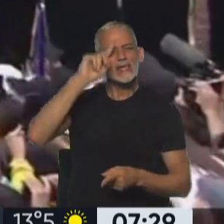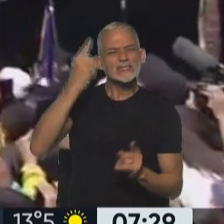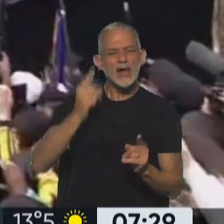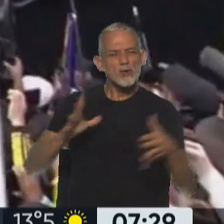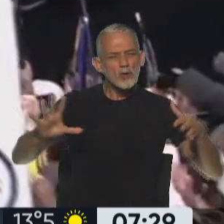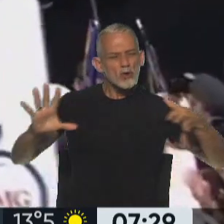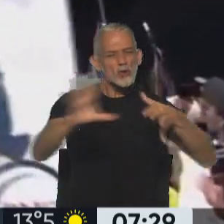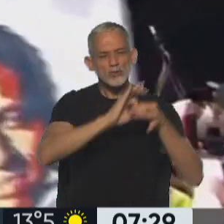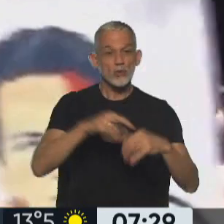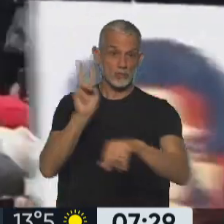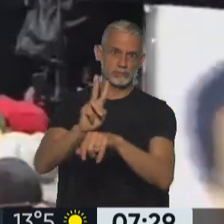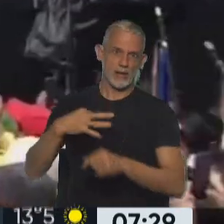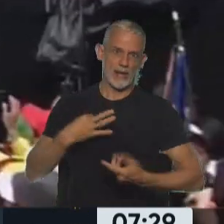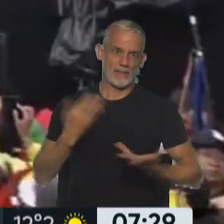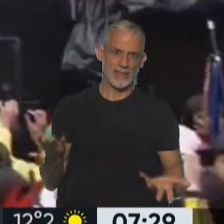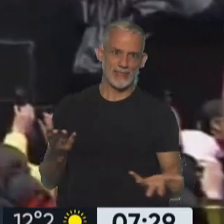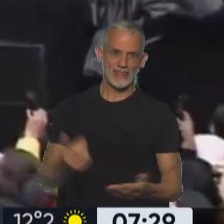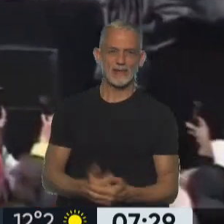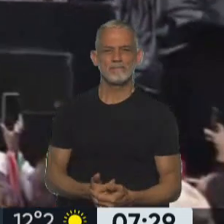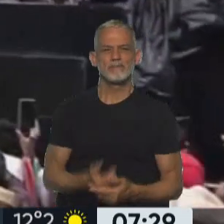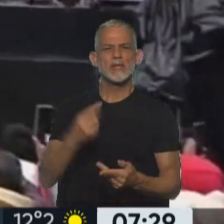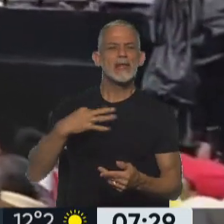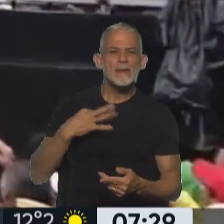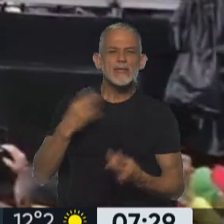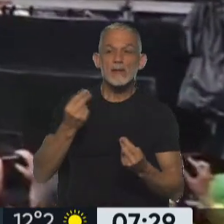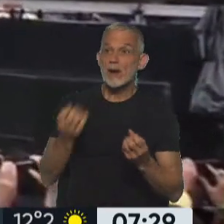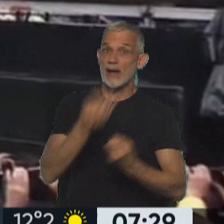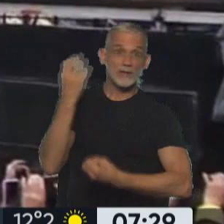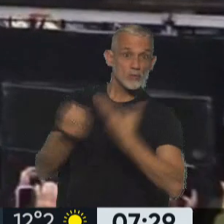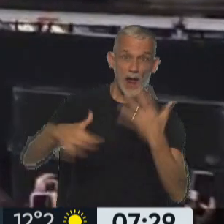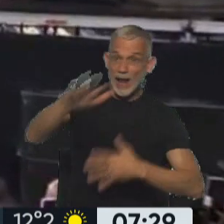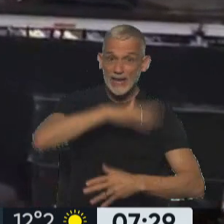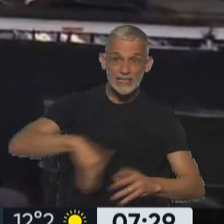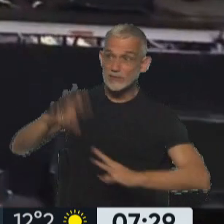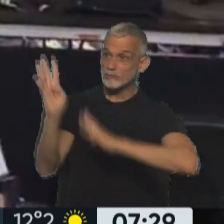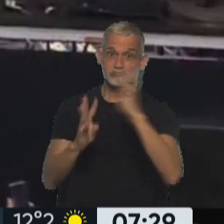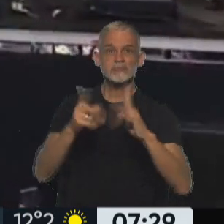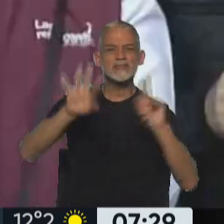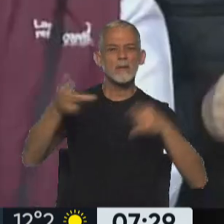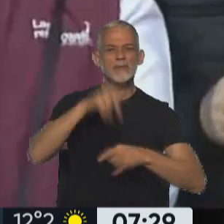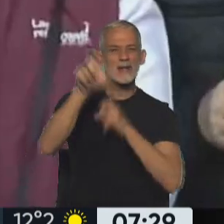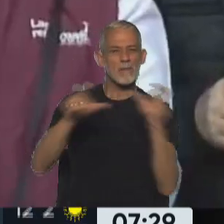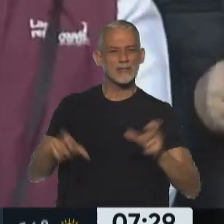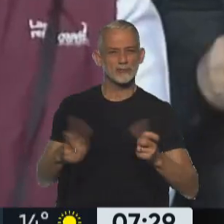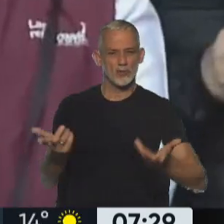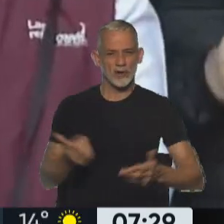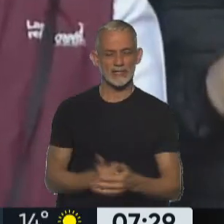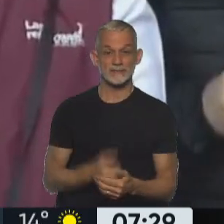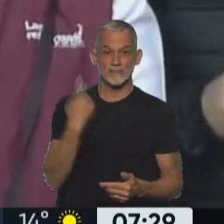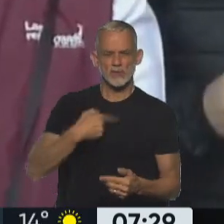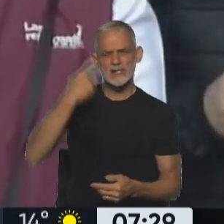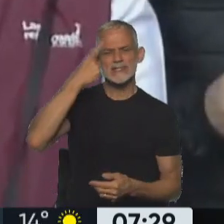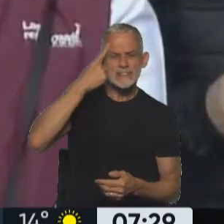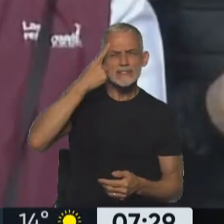general. Proteger la vida, tanto de la naturaleza como de los seres humanos. Tendríamos que